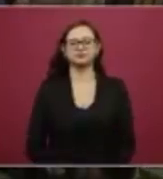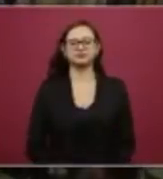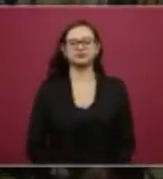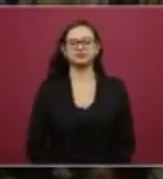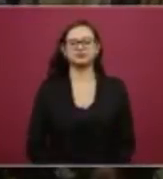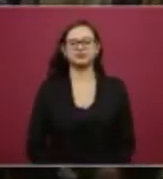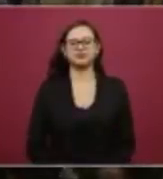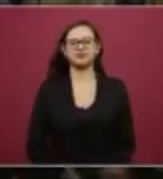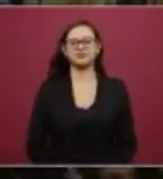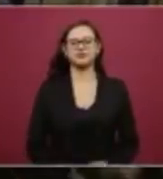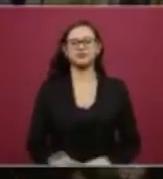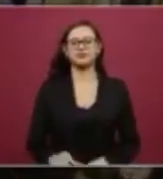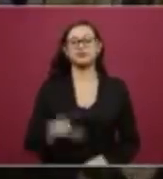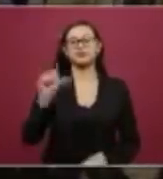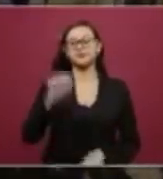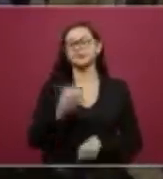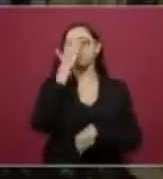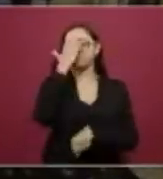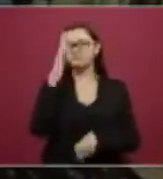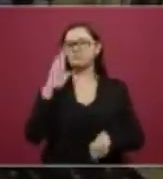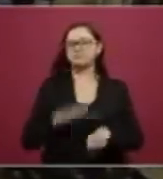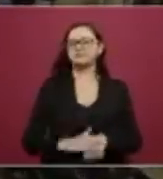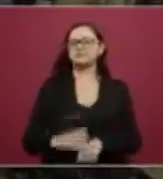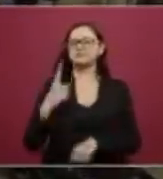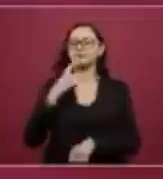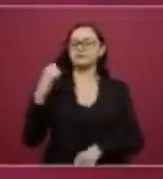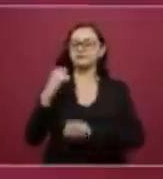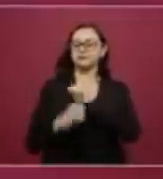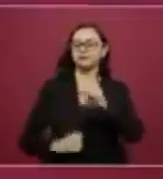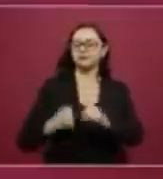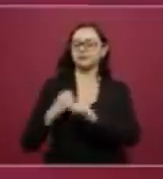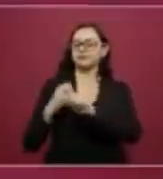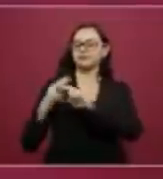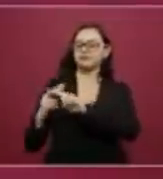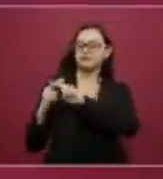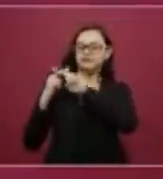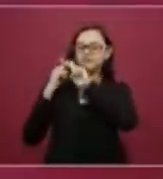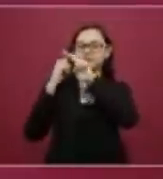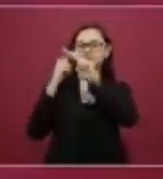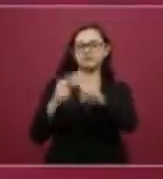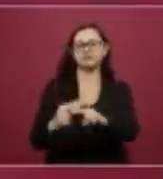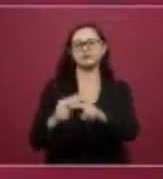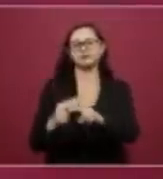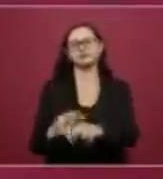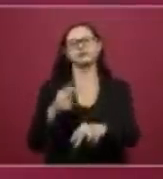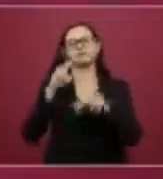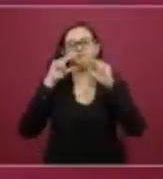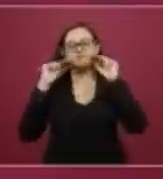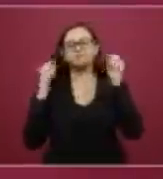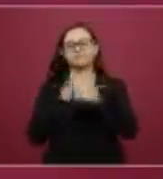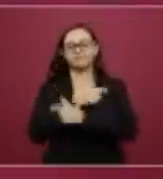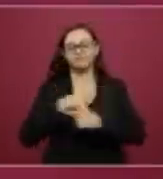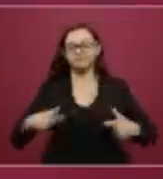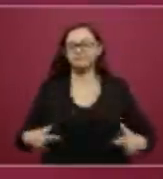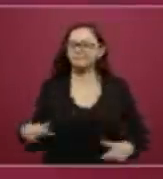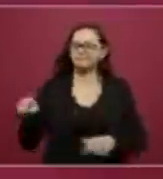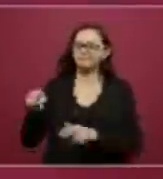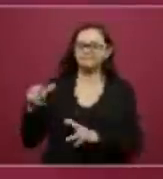el centenario luctuoso del asesinato de Emiliano Zapata Salazar.